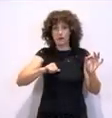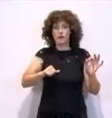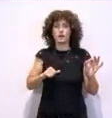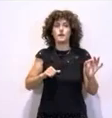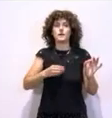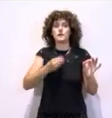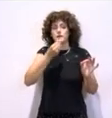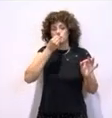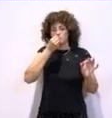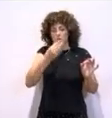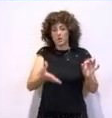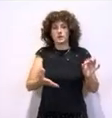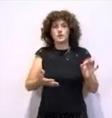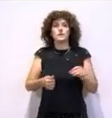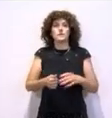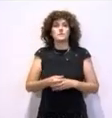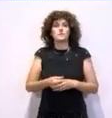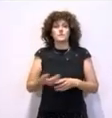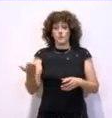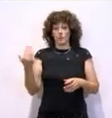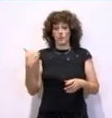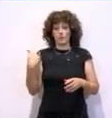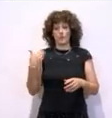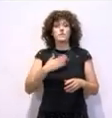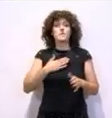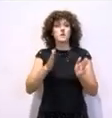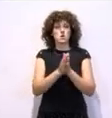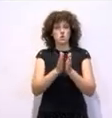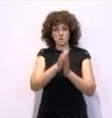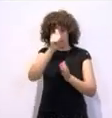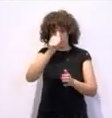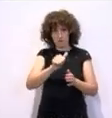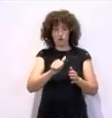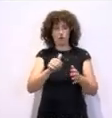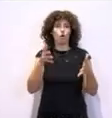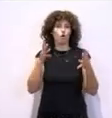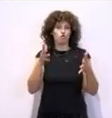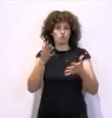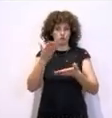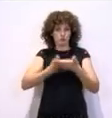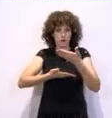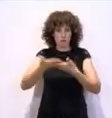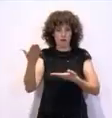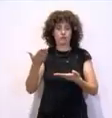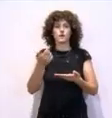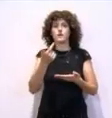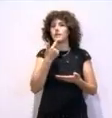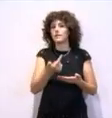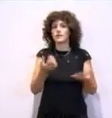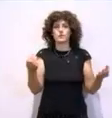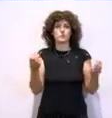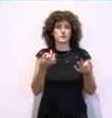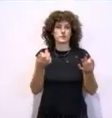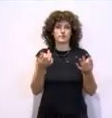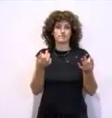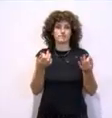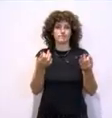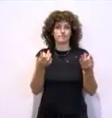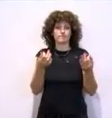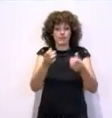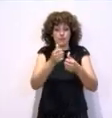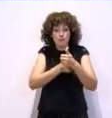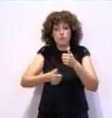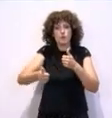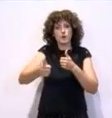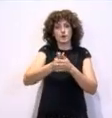bien, el otro día intervenía mi compañero en el Consejo de Cooperación y decíamos que la prioridad de la cooperación en